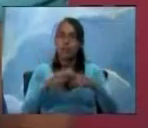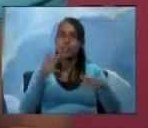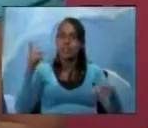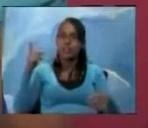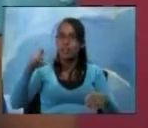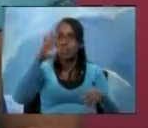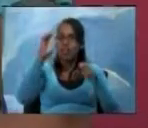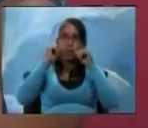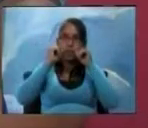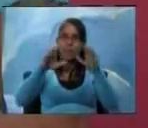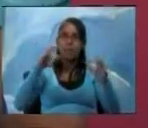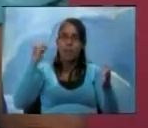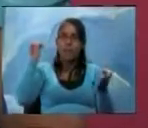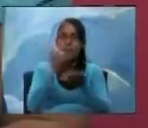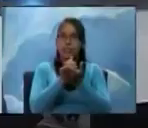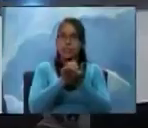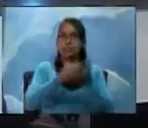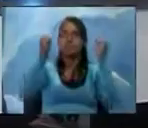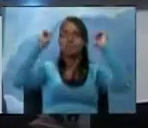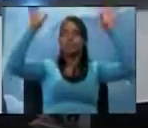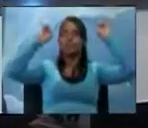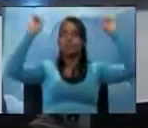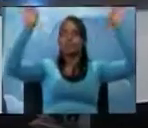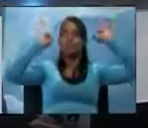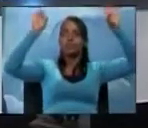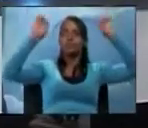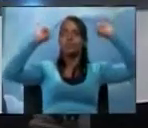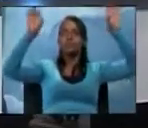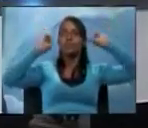que Dios nos bendiga y que Dios nos guarde. Yeah. En el nombre de Jesús. Amén.